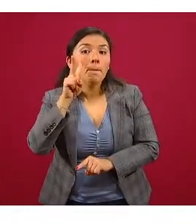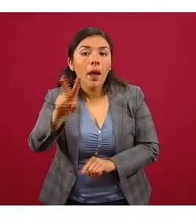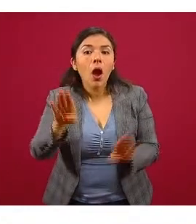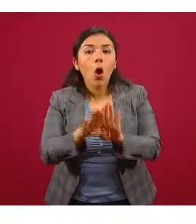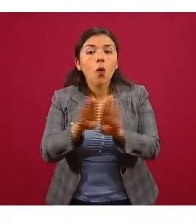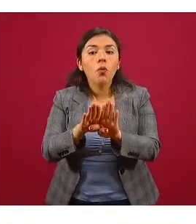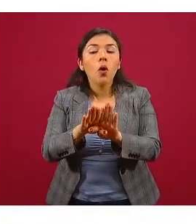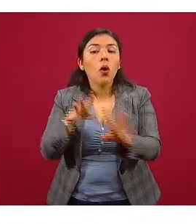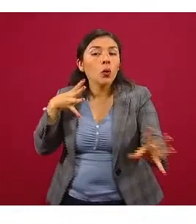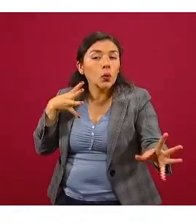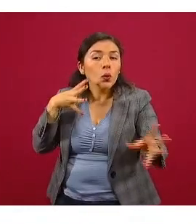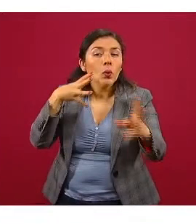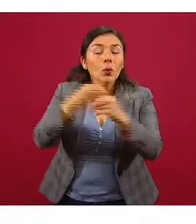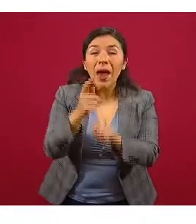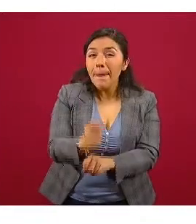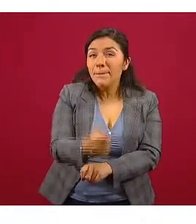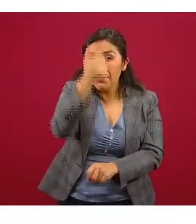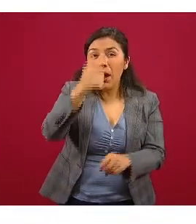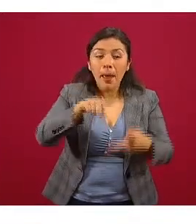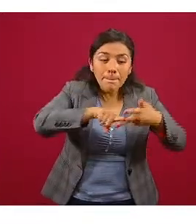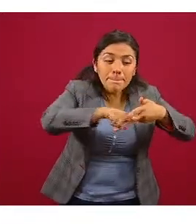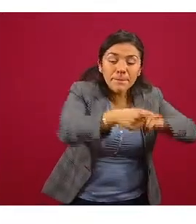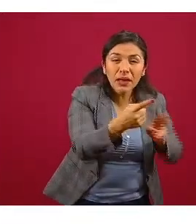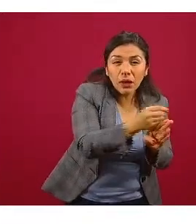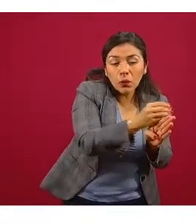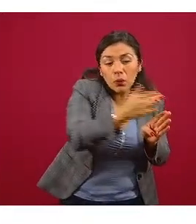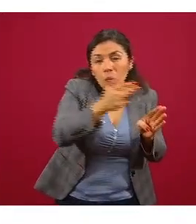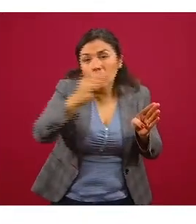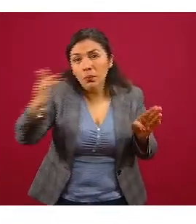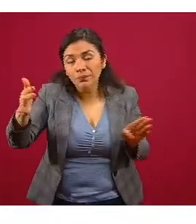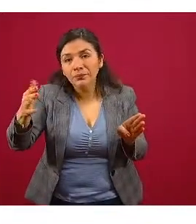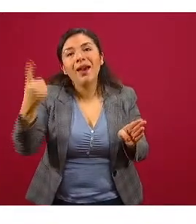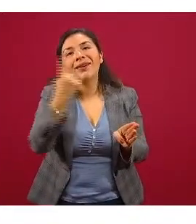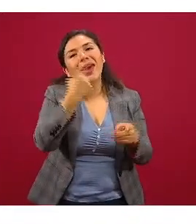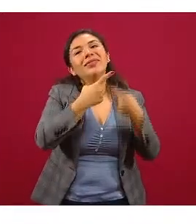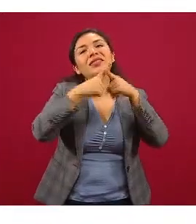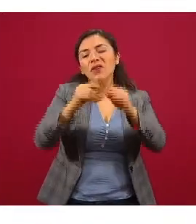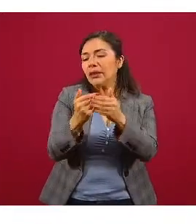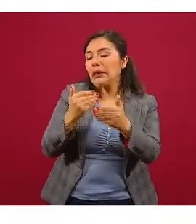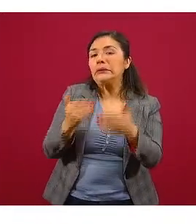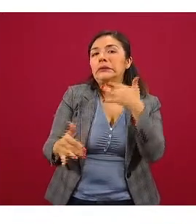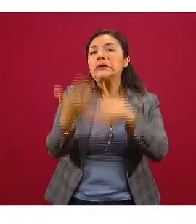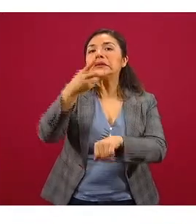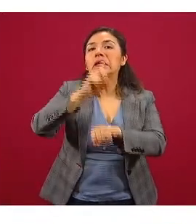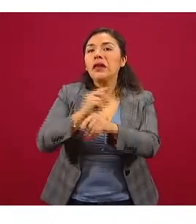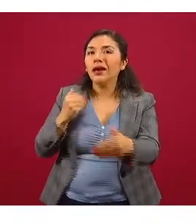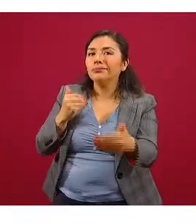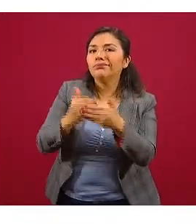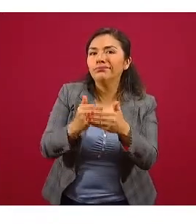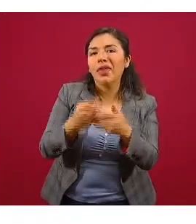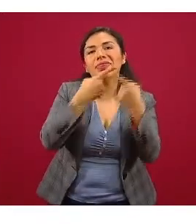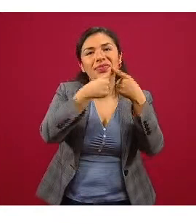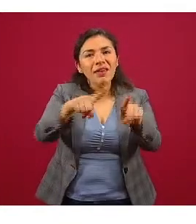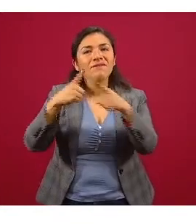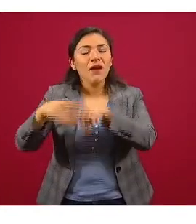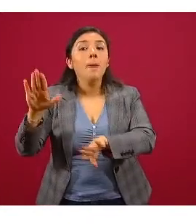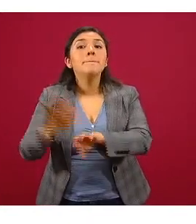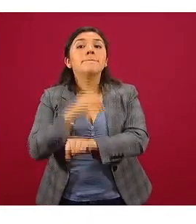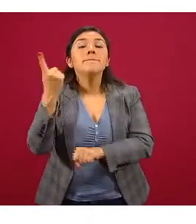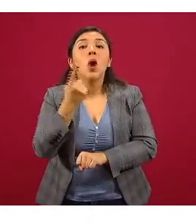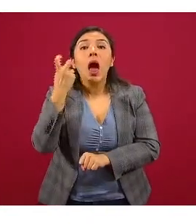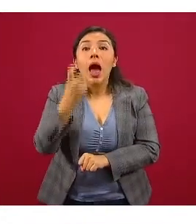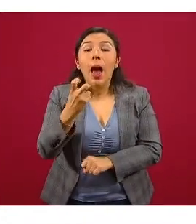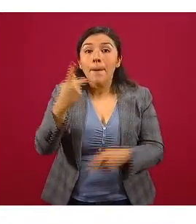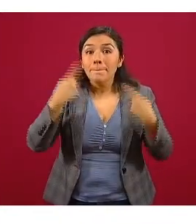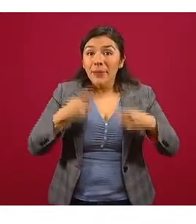presentando acumulados desde el inicio de la epidemia de aquellos que han enfermado en los últimos 15 días. ¿Por qué razón? Porque solamente